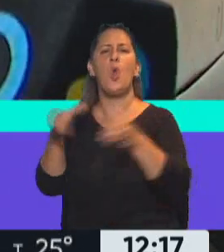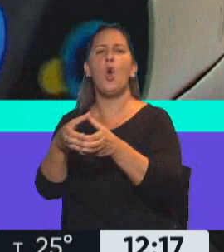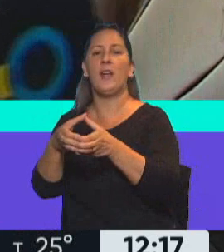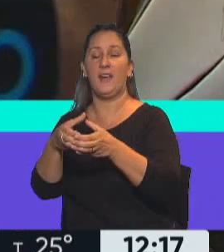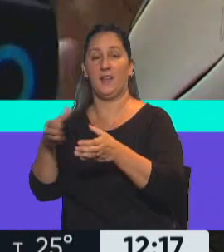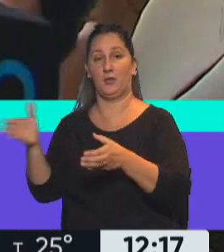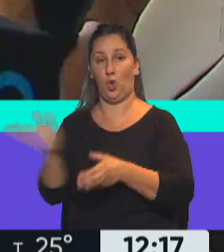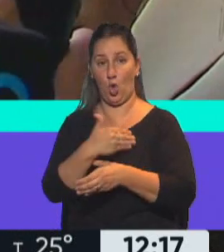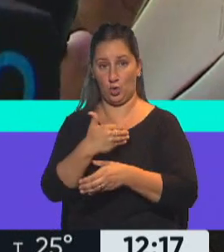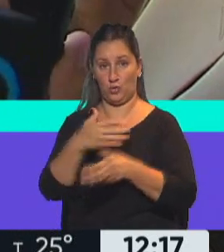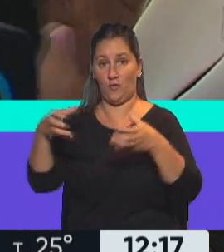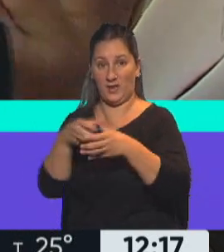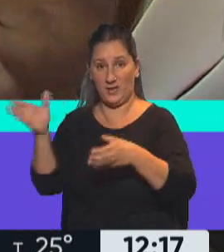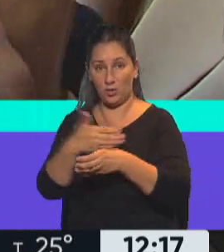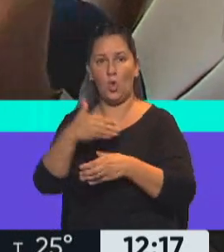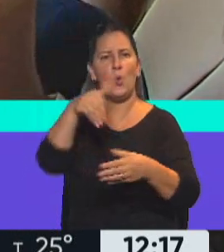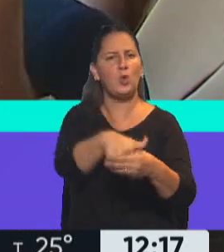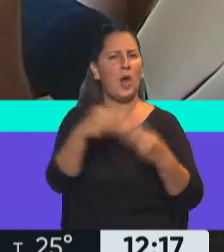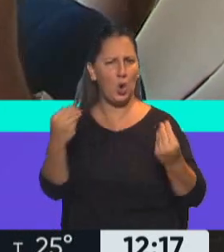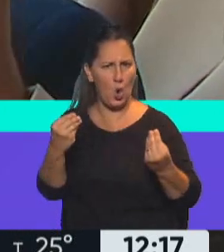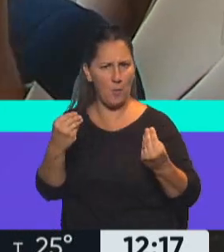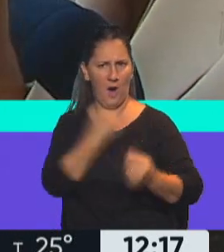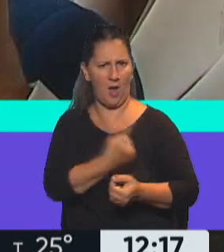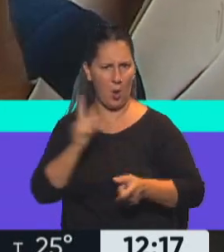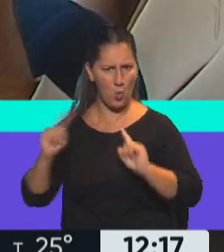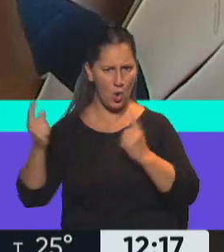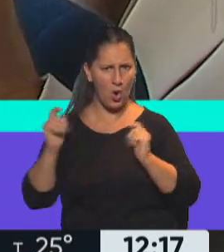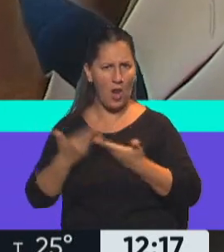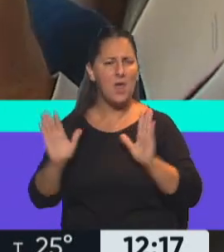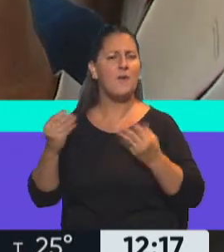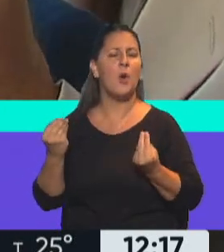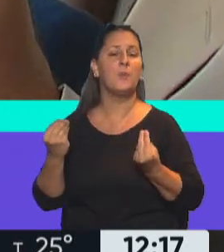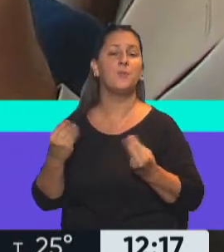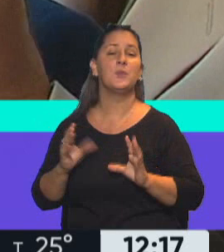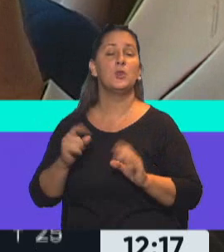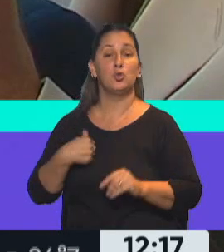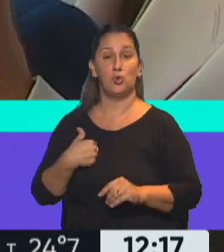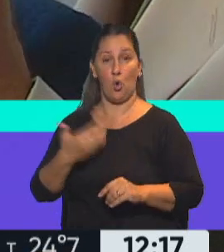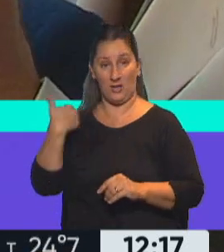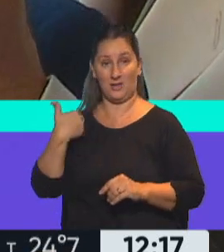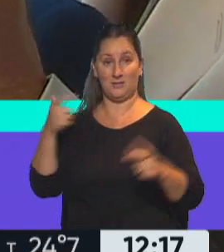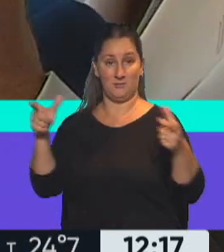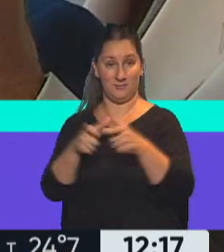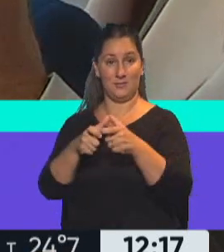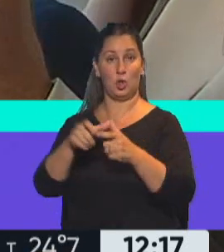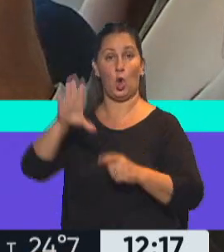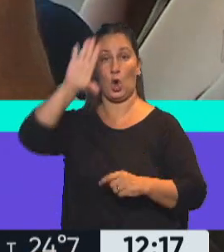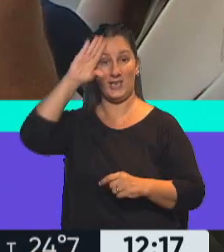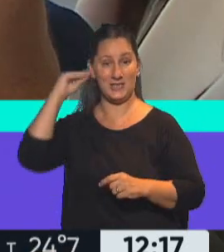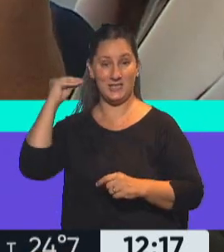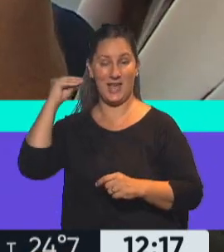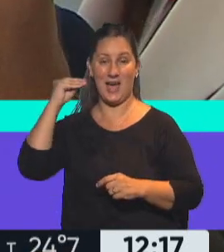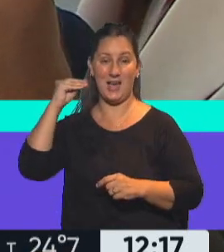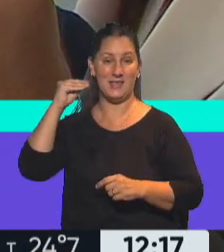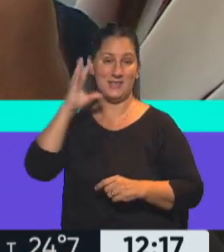Frente de Todos? ¿Si va a haber libertad de acción? En el bloque sí. De principio, cuando yo estuve con Cristina, cuando era inminente